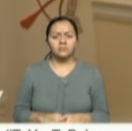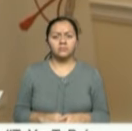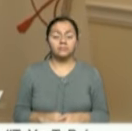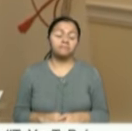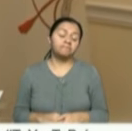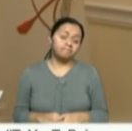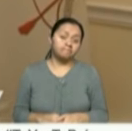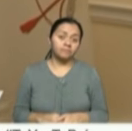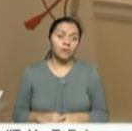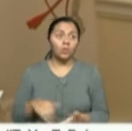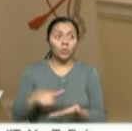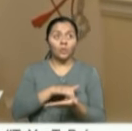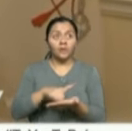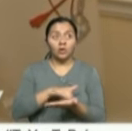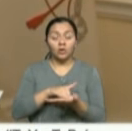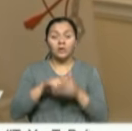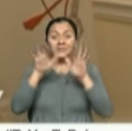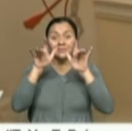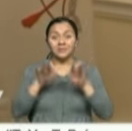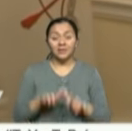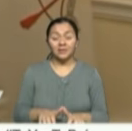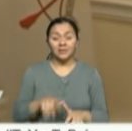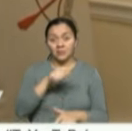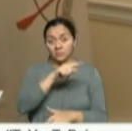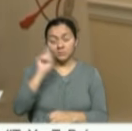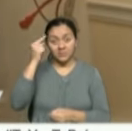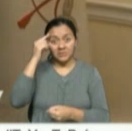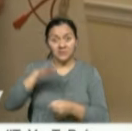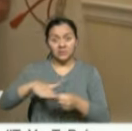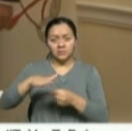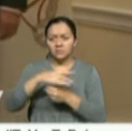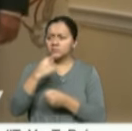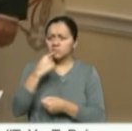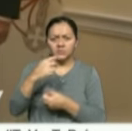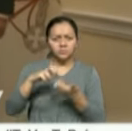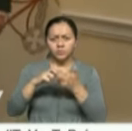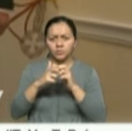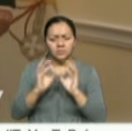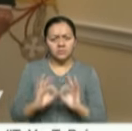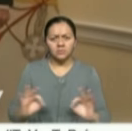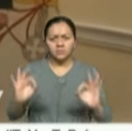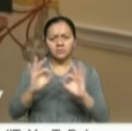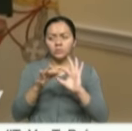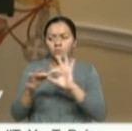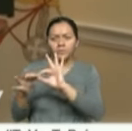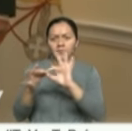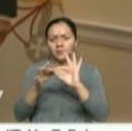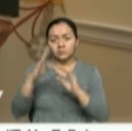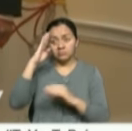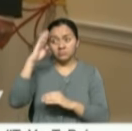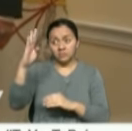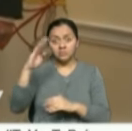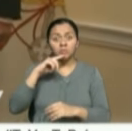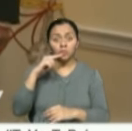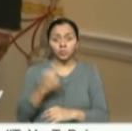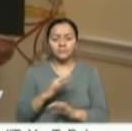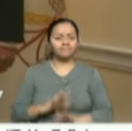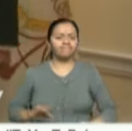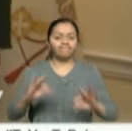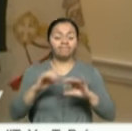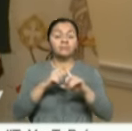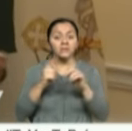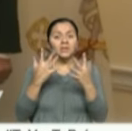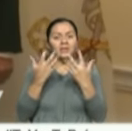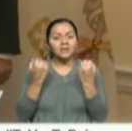Desde Nueva York, el secretario de Estado estadounidense afirmó que no hay condiciones para una cooperación militar con Rusia, pero aún